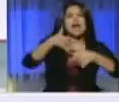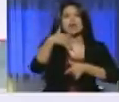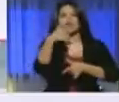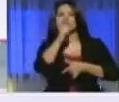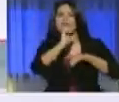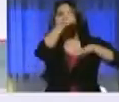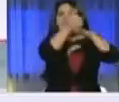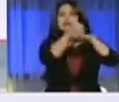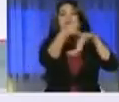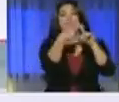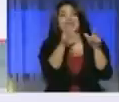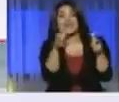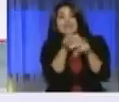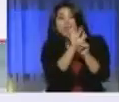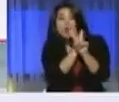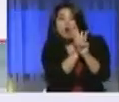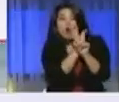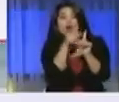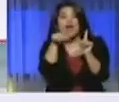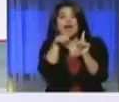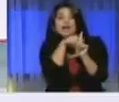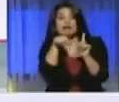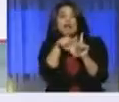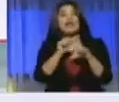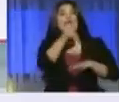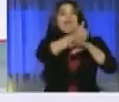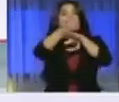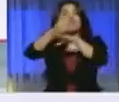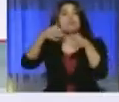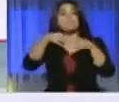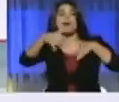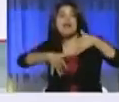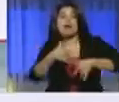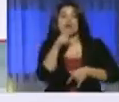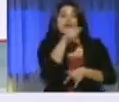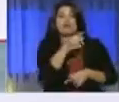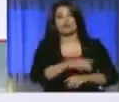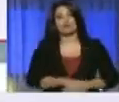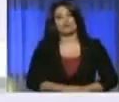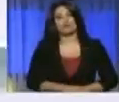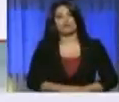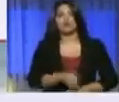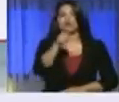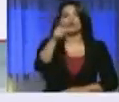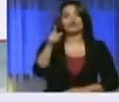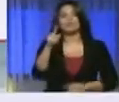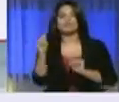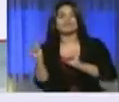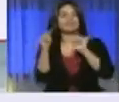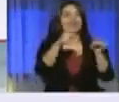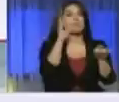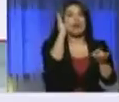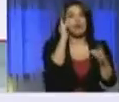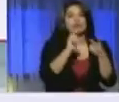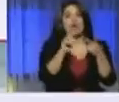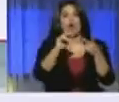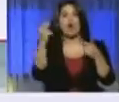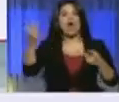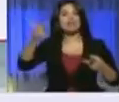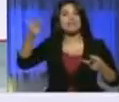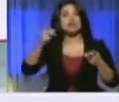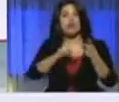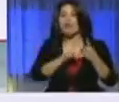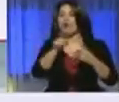seguridad, Reverol, todos son los jefes de las bandas. Por eso es que usted no puede ir ni a Baruta, ni a Latillo, ni aquí a